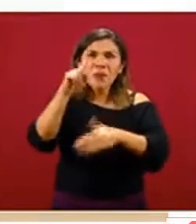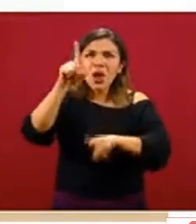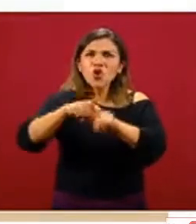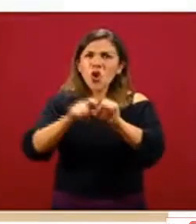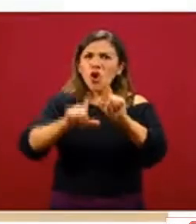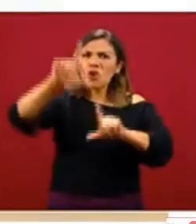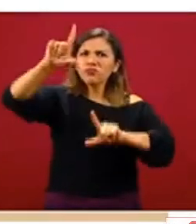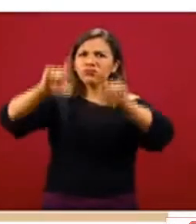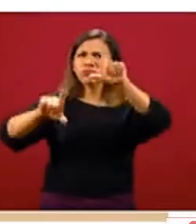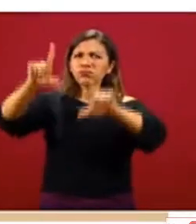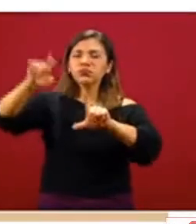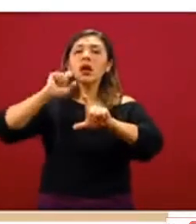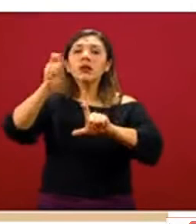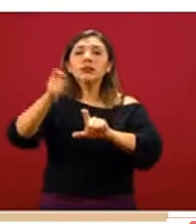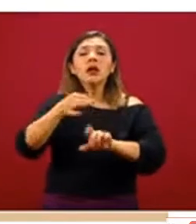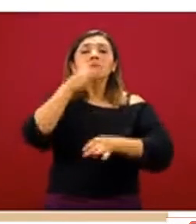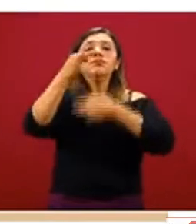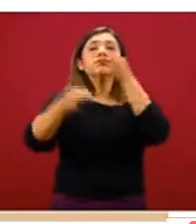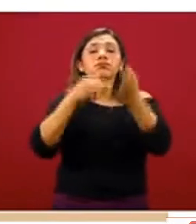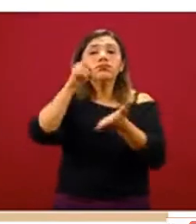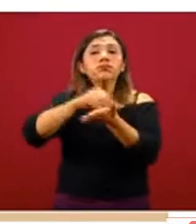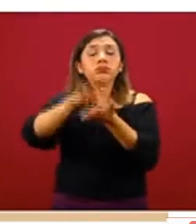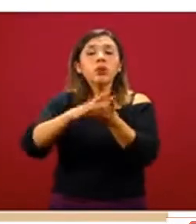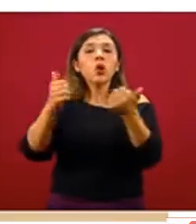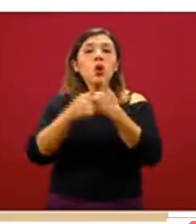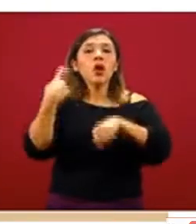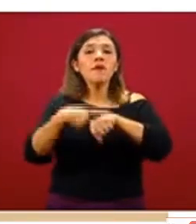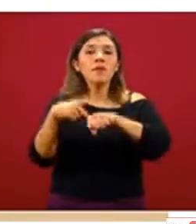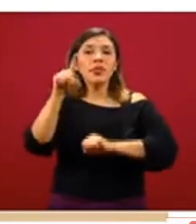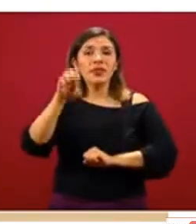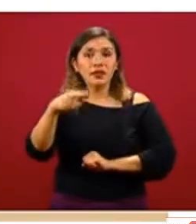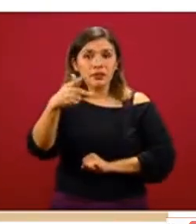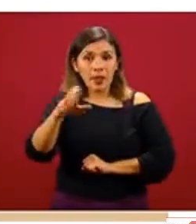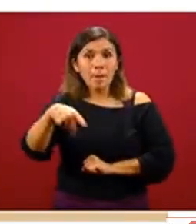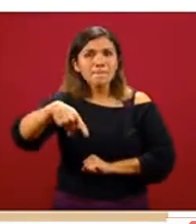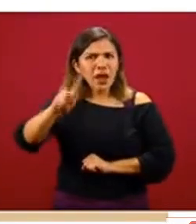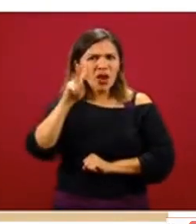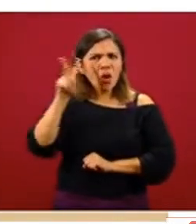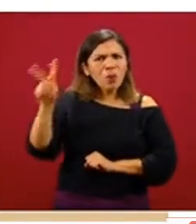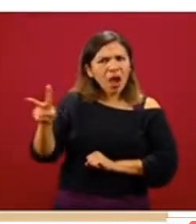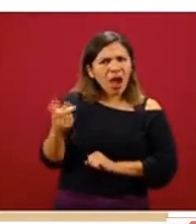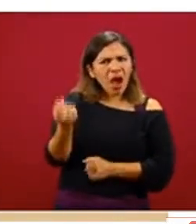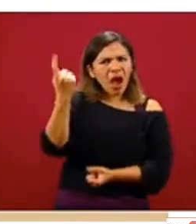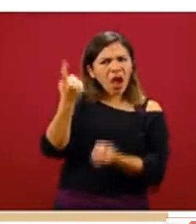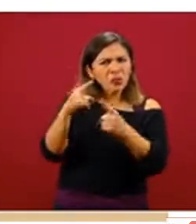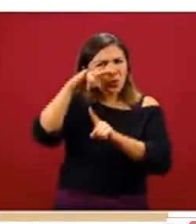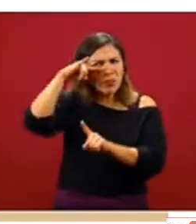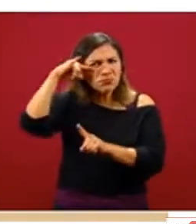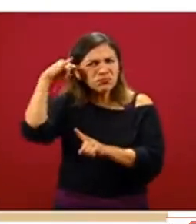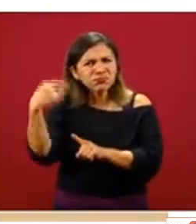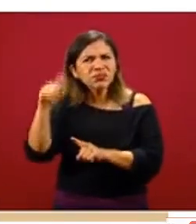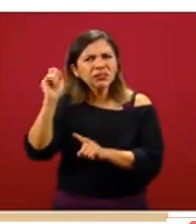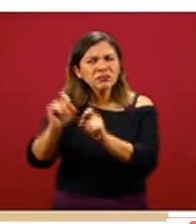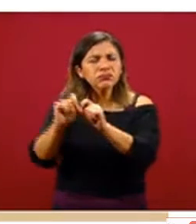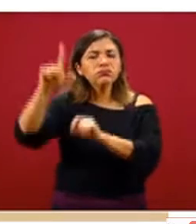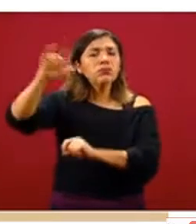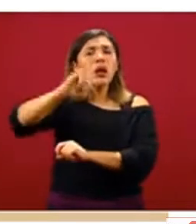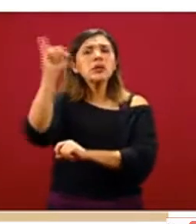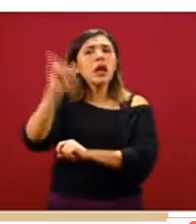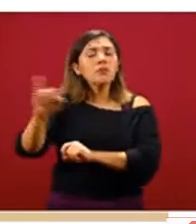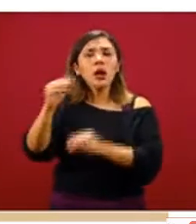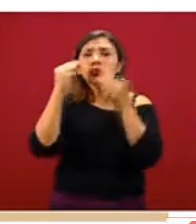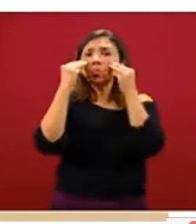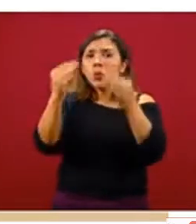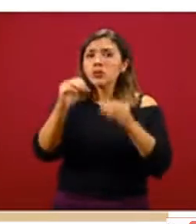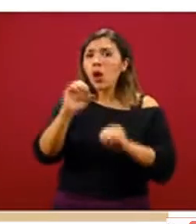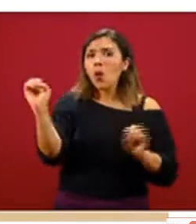son todos los casos notificados por dengue. Pero podrán ver que una parte importante, aunque tal vez no se nota, son pacientes que nunca tuvieron muestra.